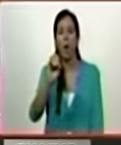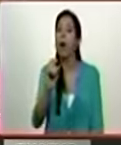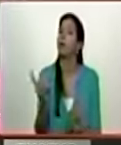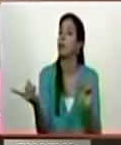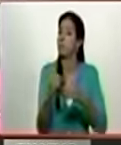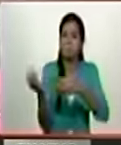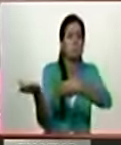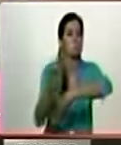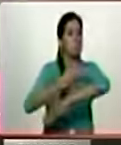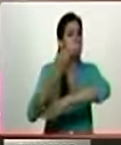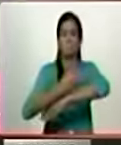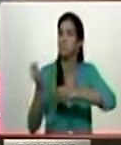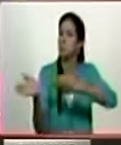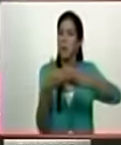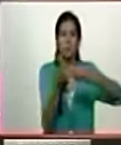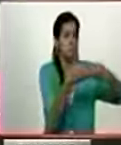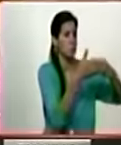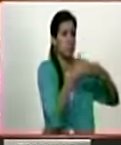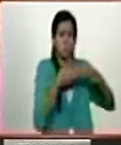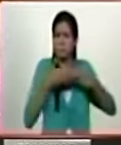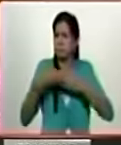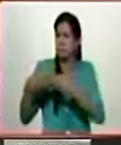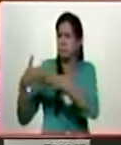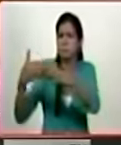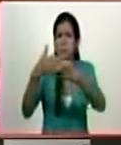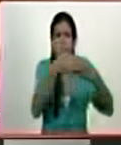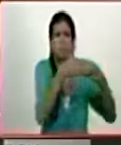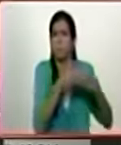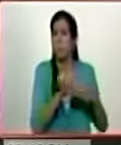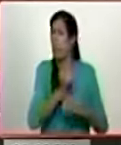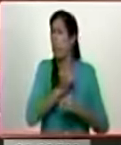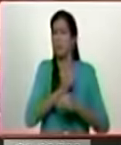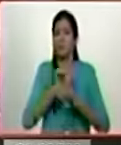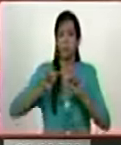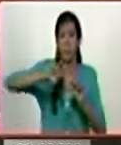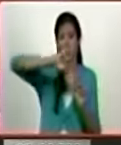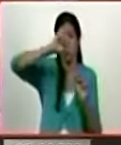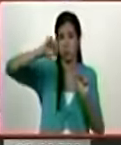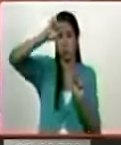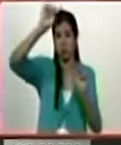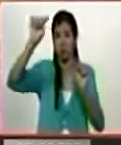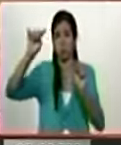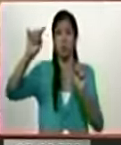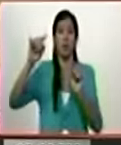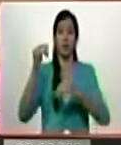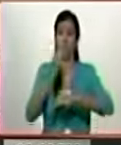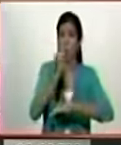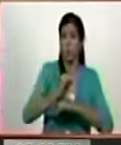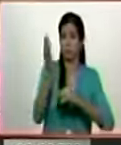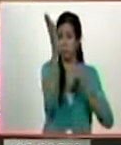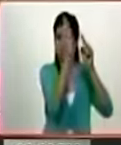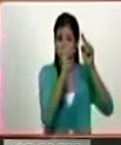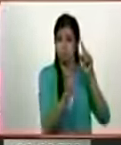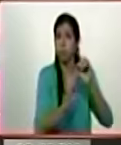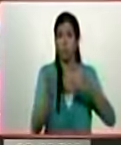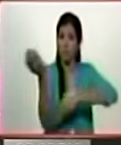vamos a seguir cerrando fronteras en toda la frontera venezolana con Colombia hasta que